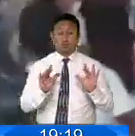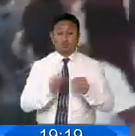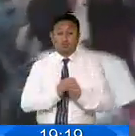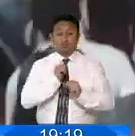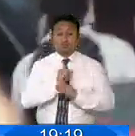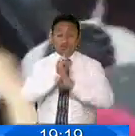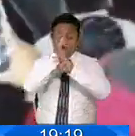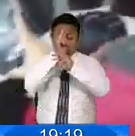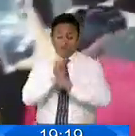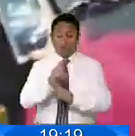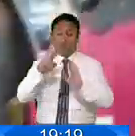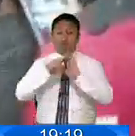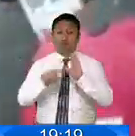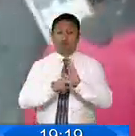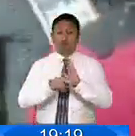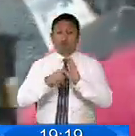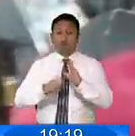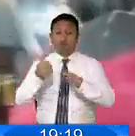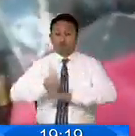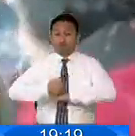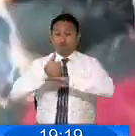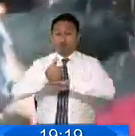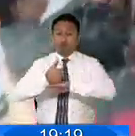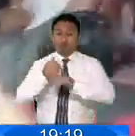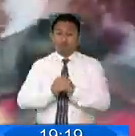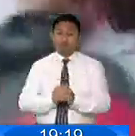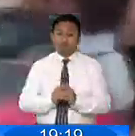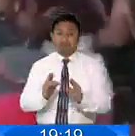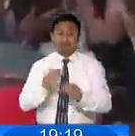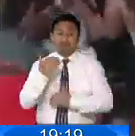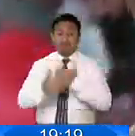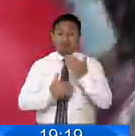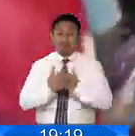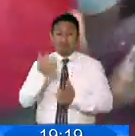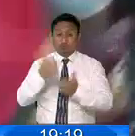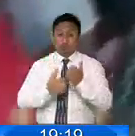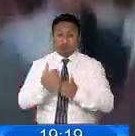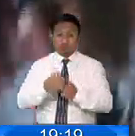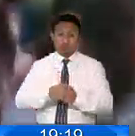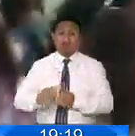disposiciones emitidas por las autoridades no terminen en consecuencias fatales para quienes